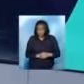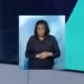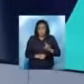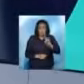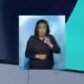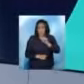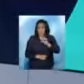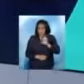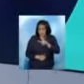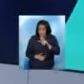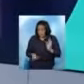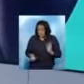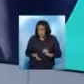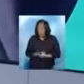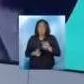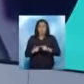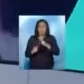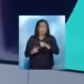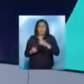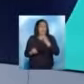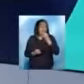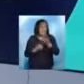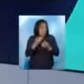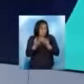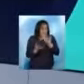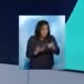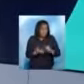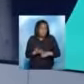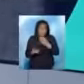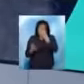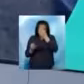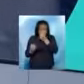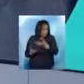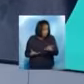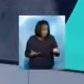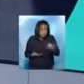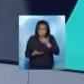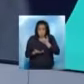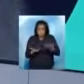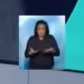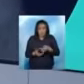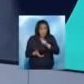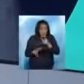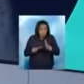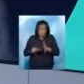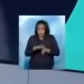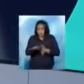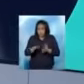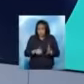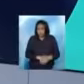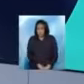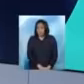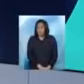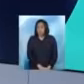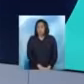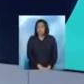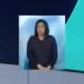UGEL correspondiente para comunicarle sobre la situación, para informarle que continúa inundado este colegio.